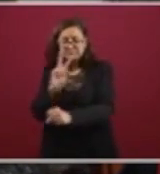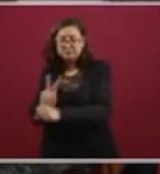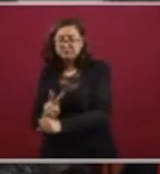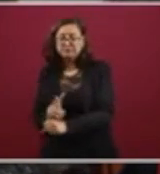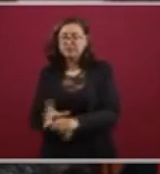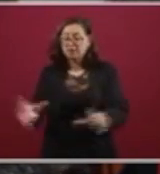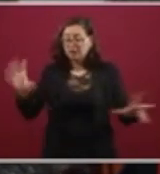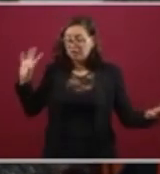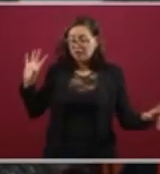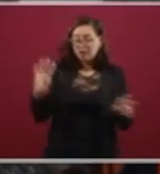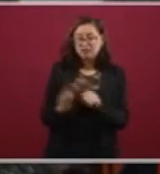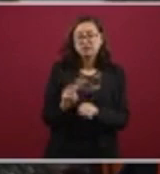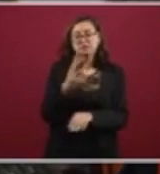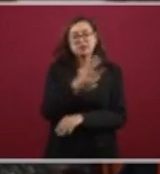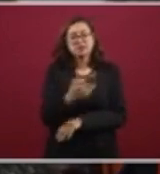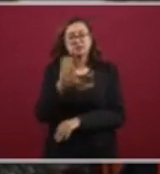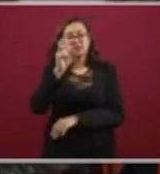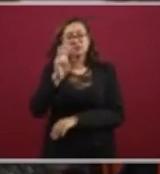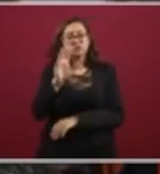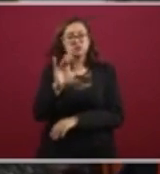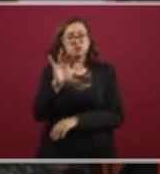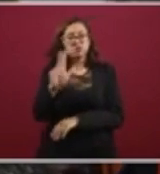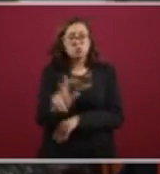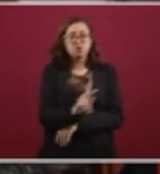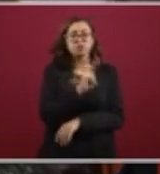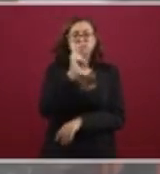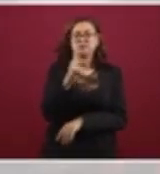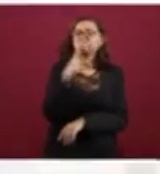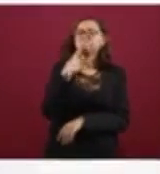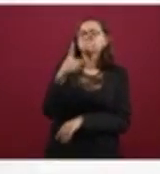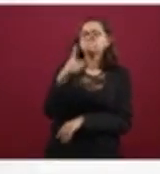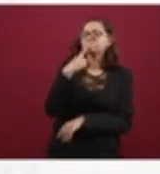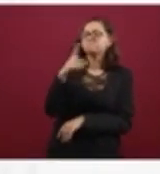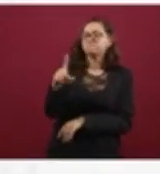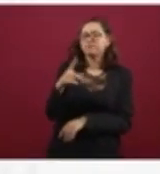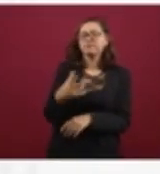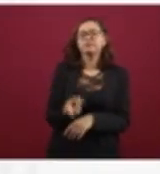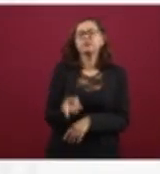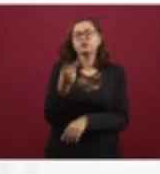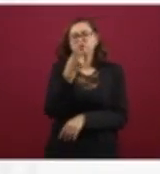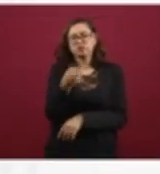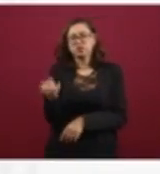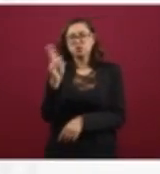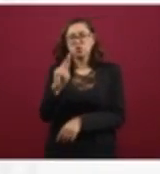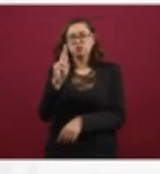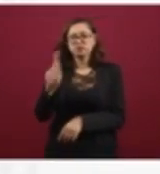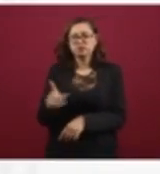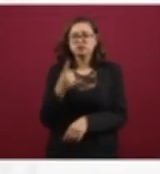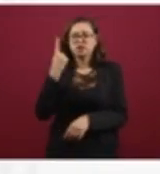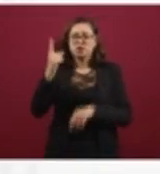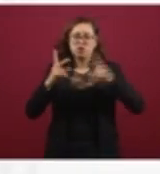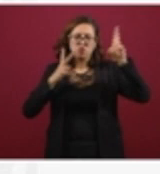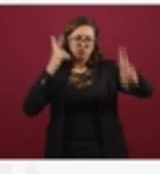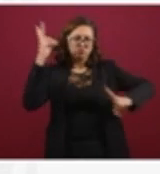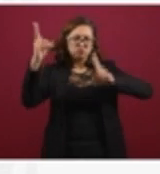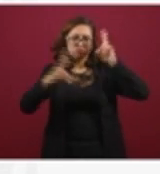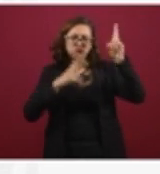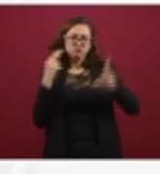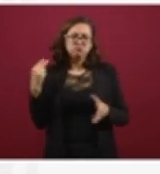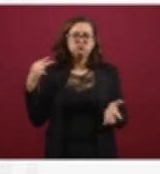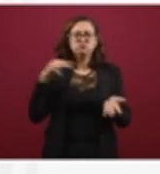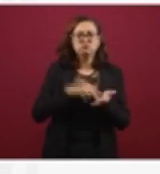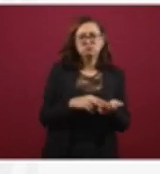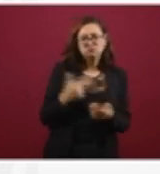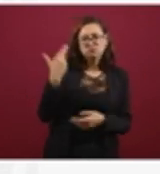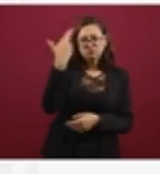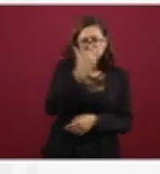denuncias presentadas en la app de Litro por Litro, se hicieron 281 visitas. Esto habla